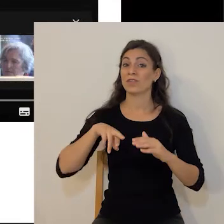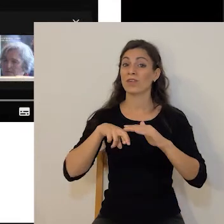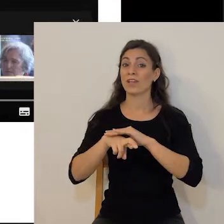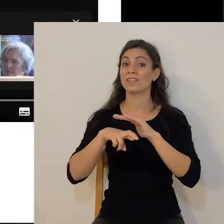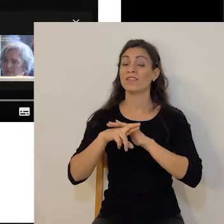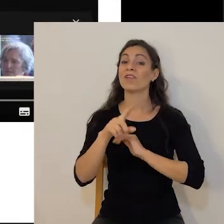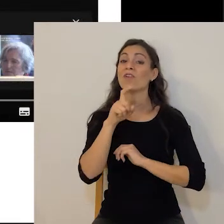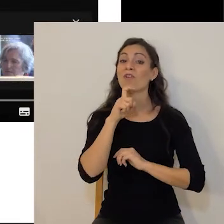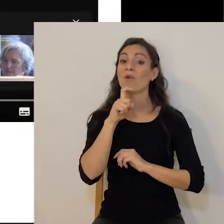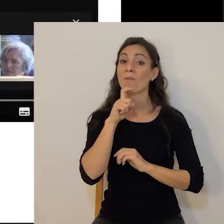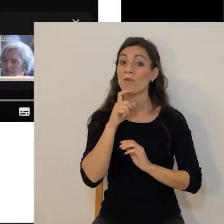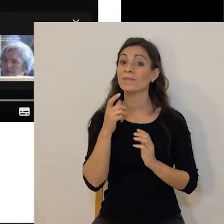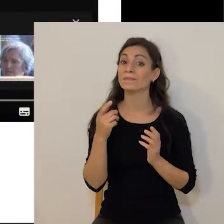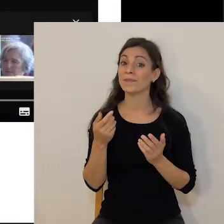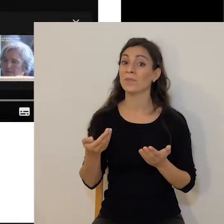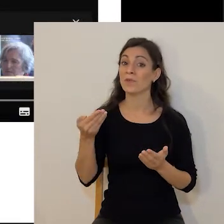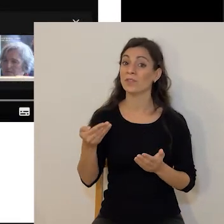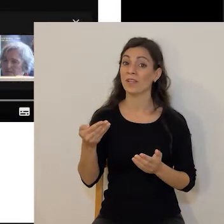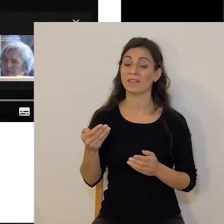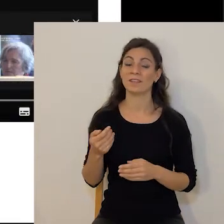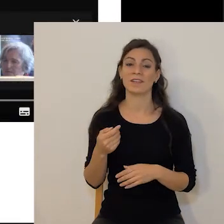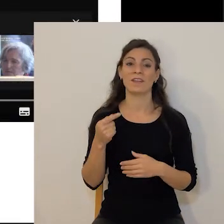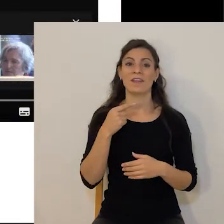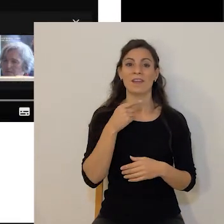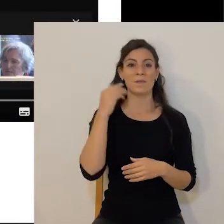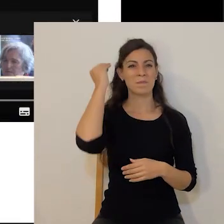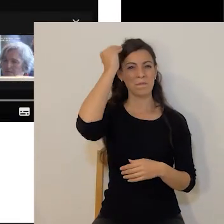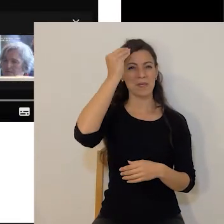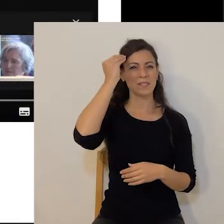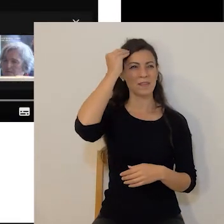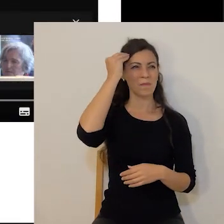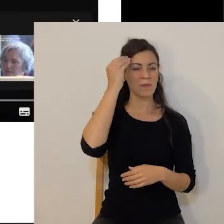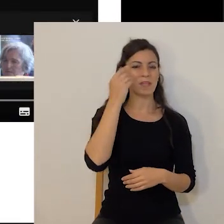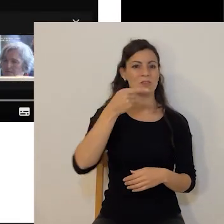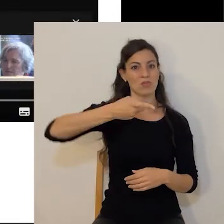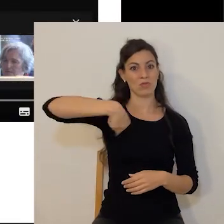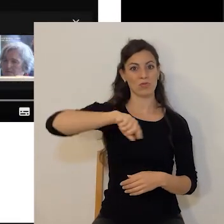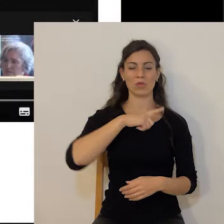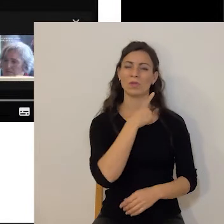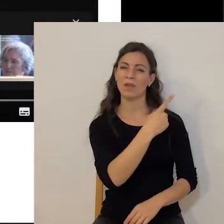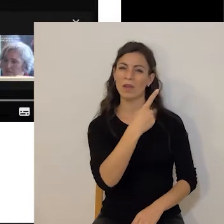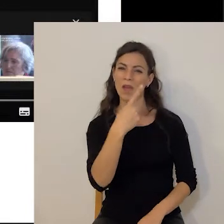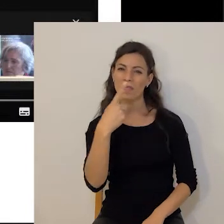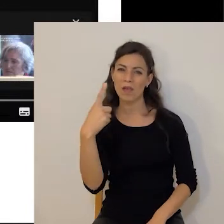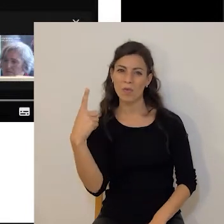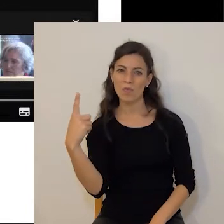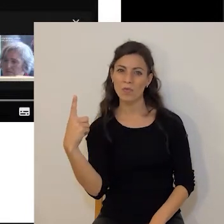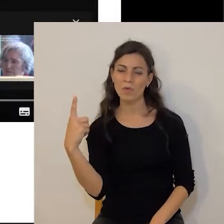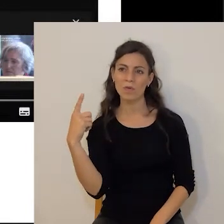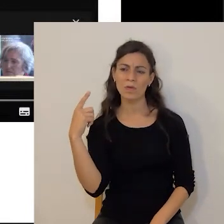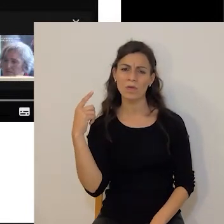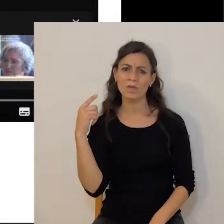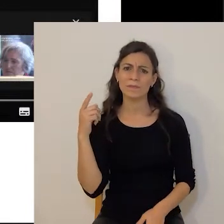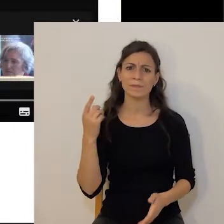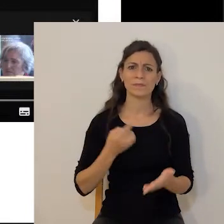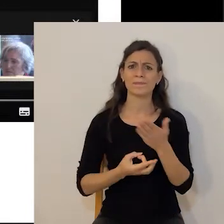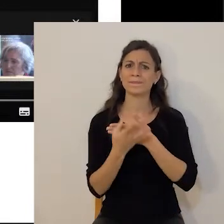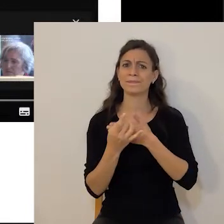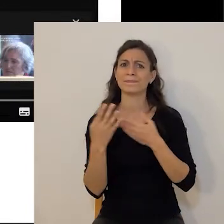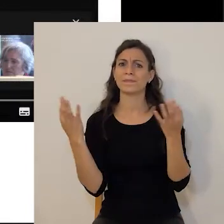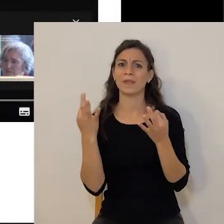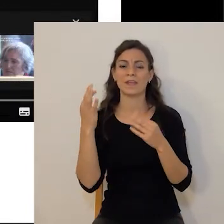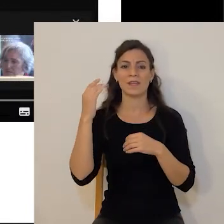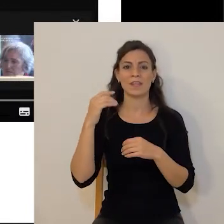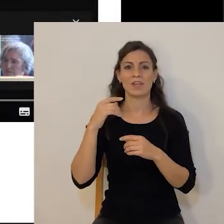ya no solamente de eso, es que cada pensamiento que tenemos genera